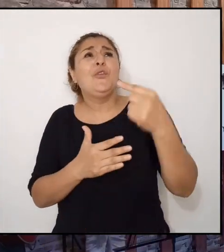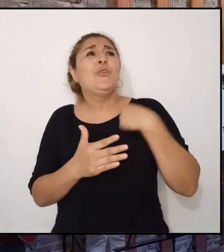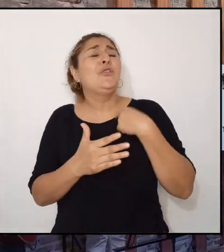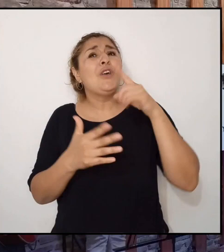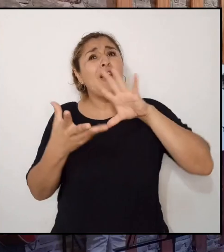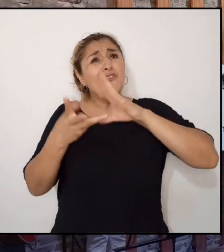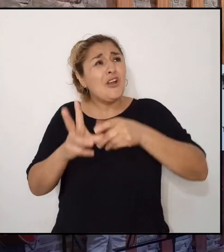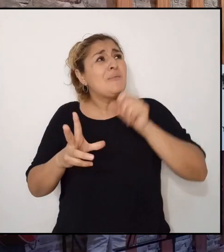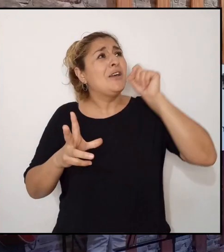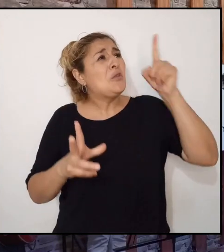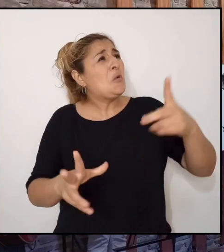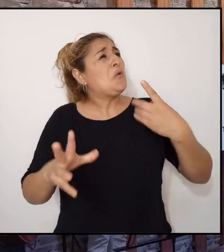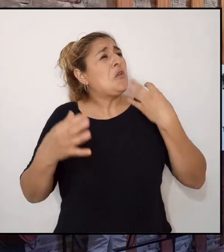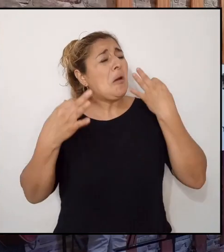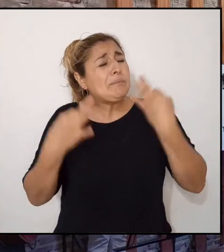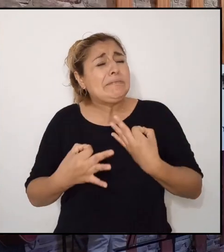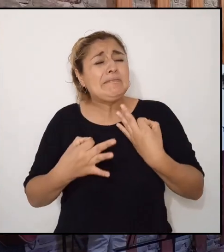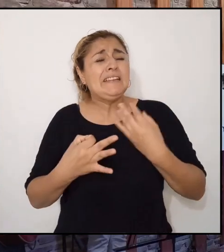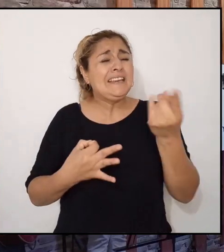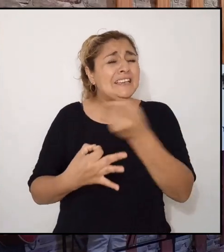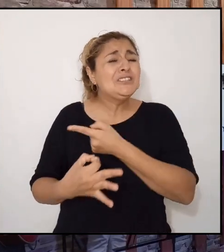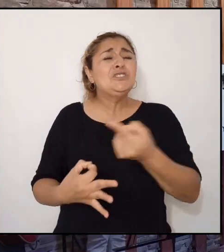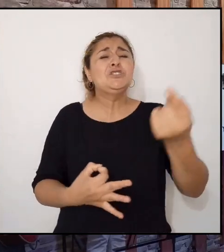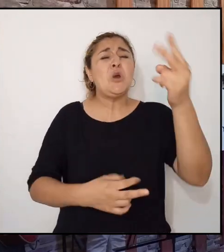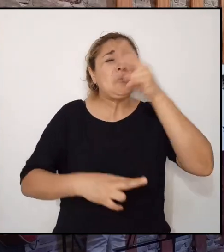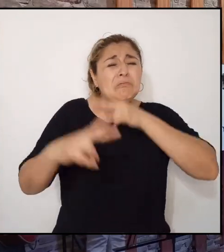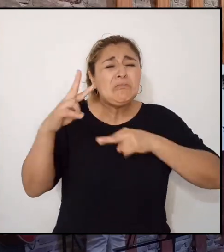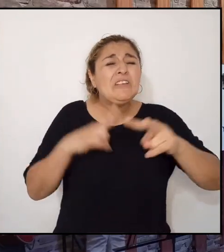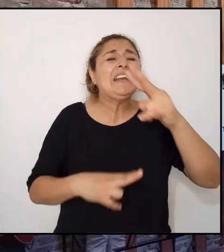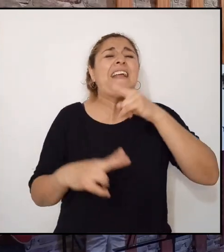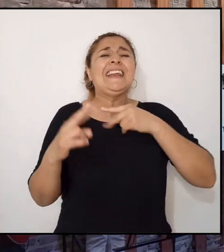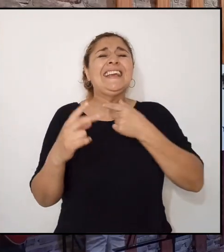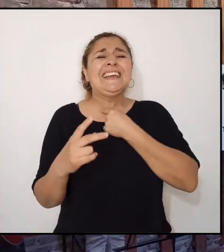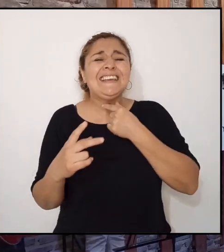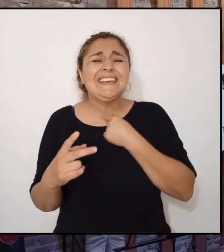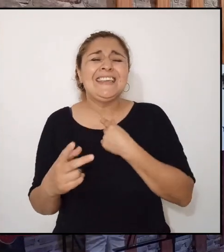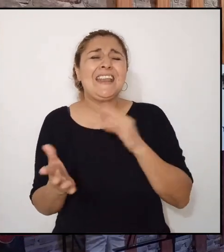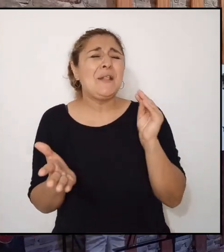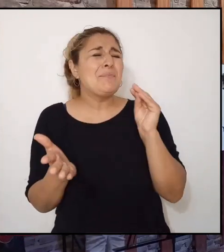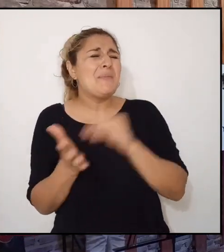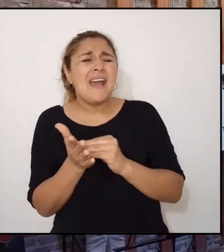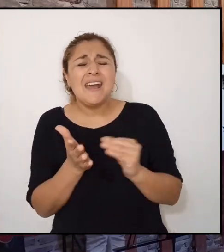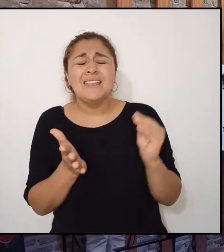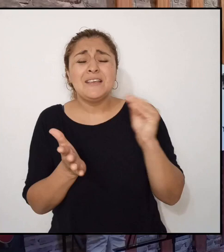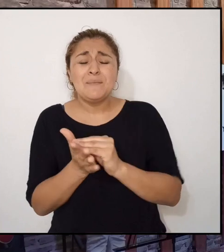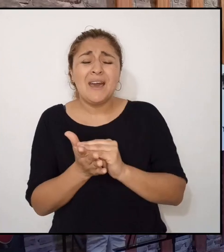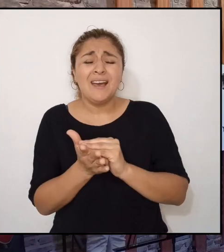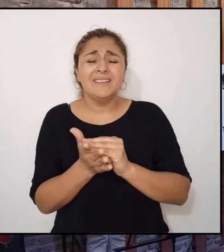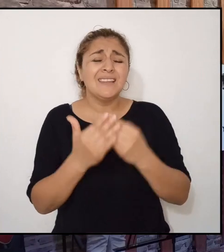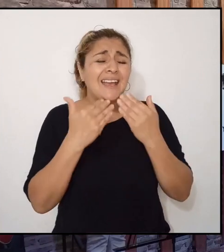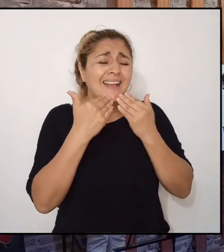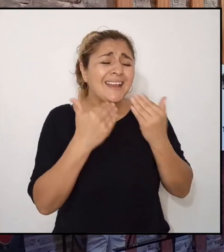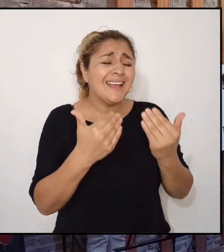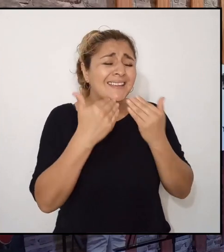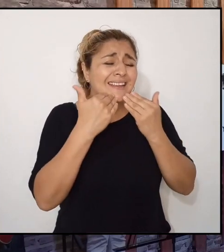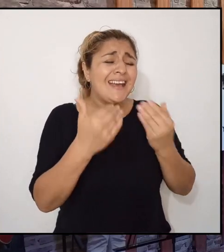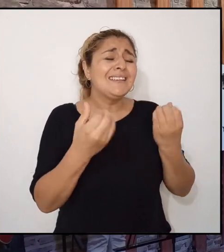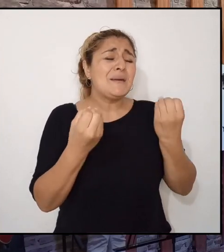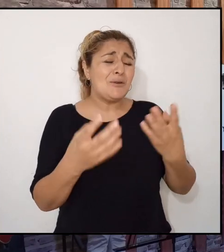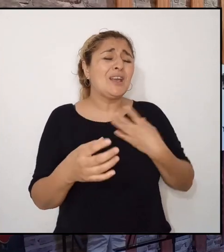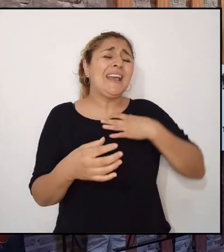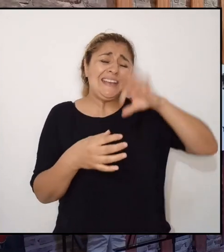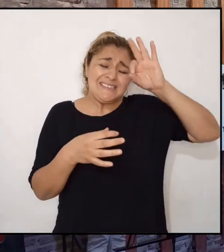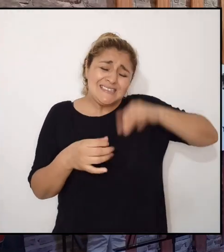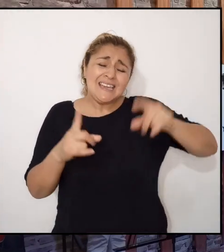tú? Señor, gracias te doy, porque sé que tu palabra es viva,